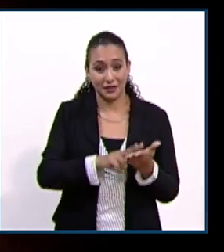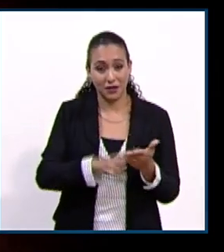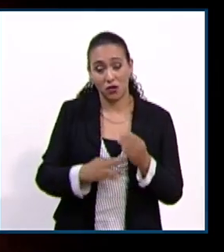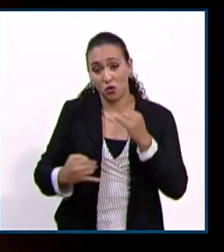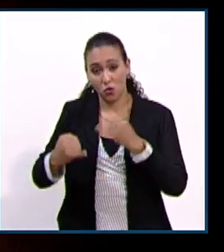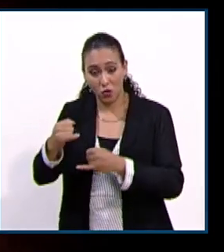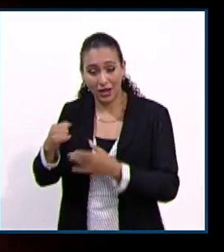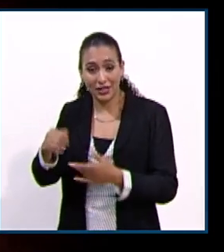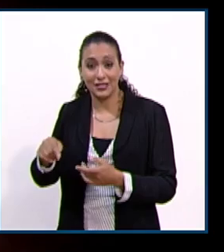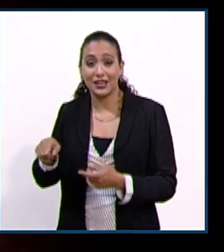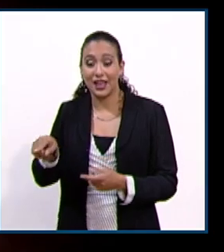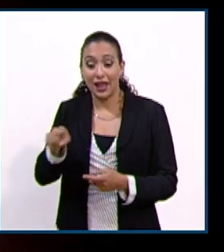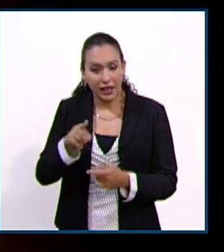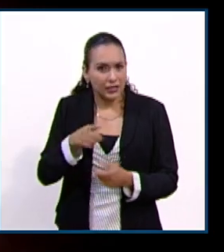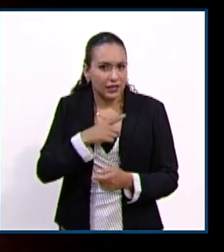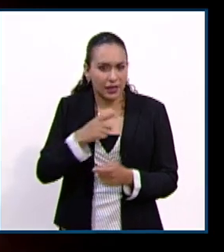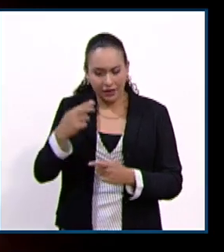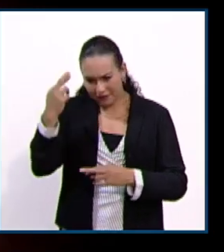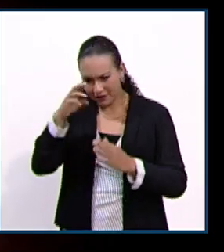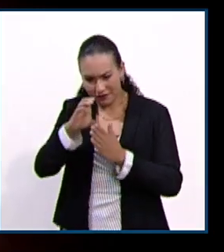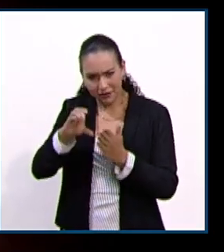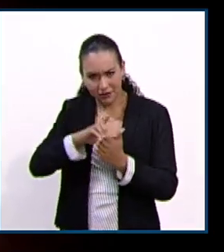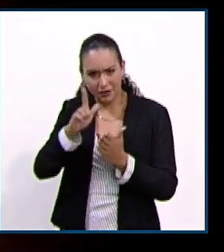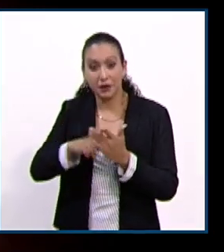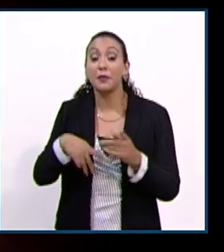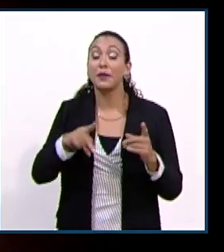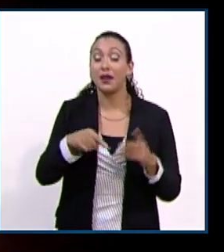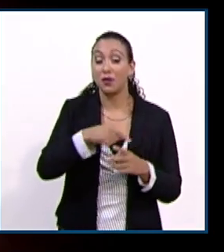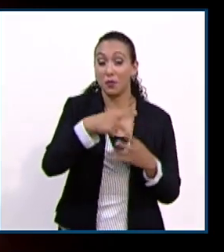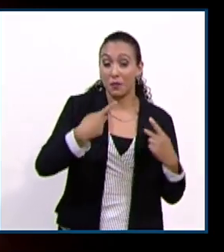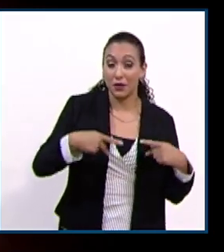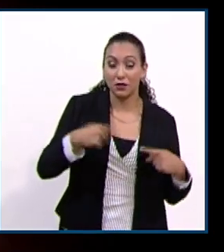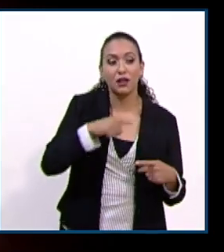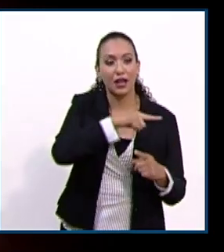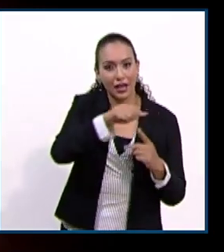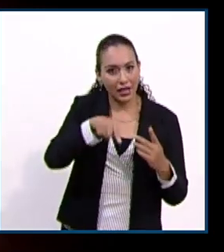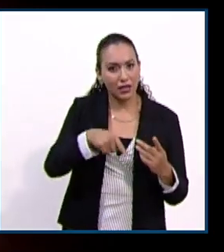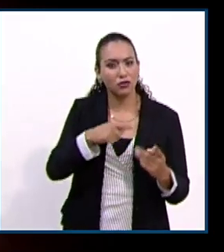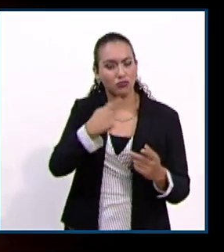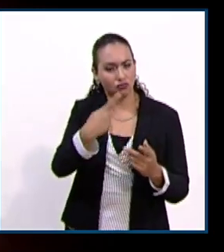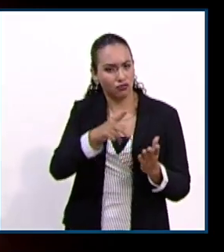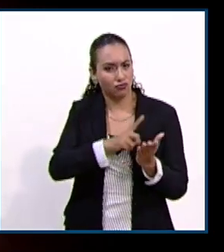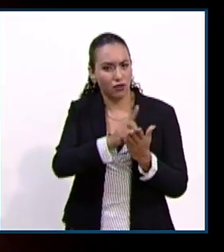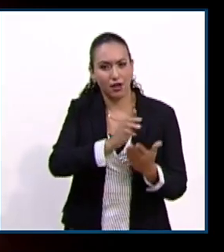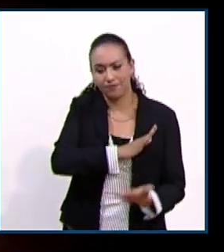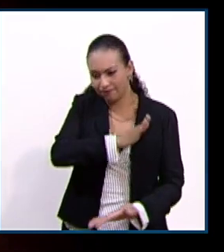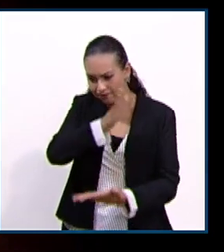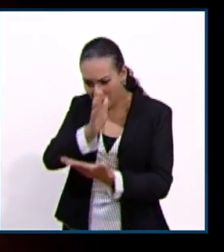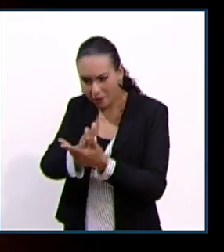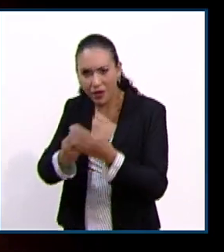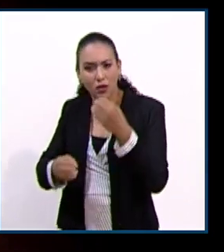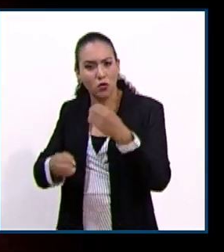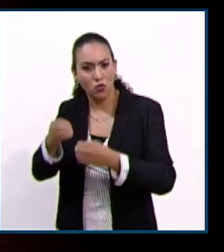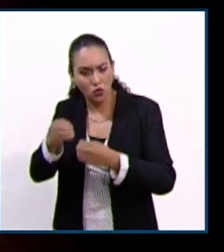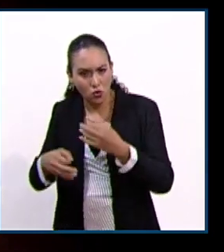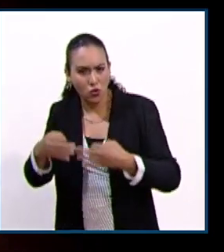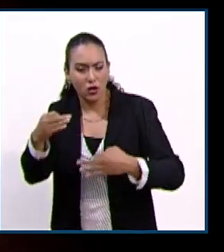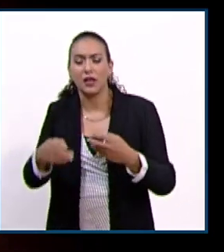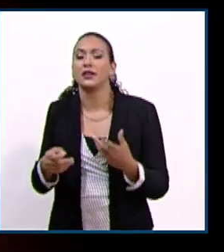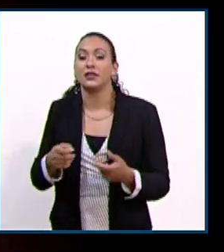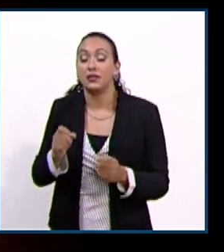tienen precisamente esa legitimación para acudir ante los tribunales y algún acto que vulnere sus